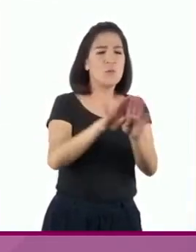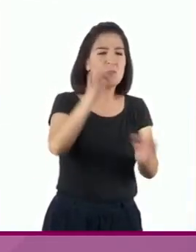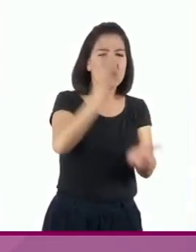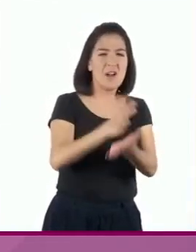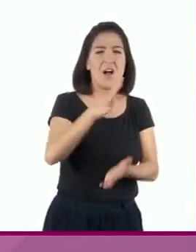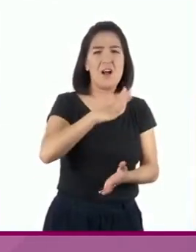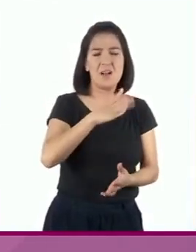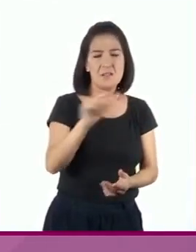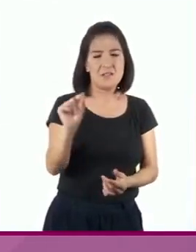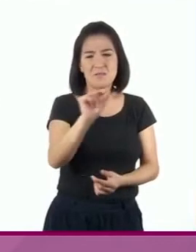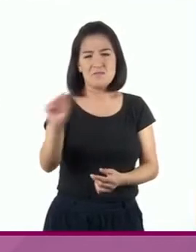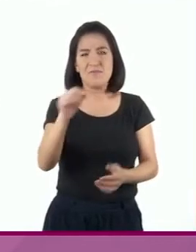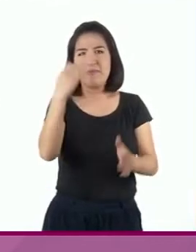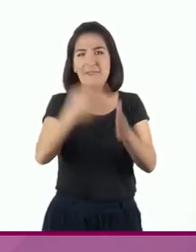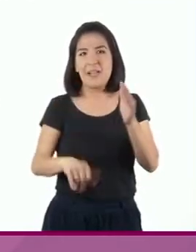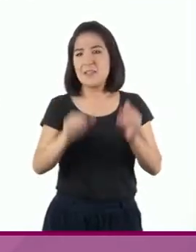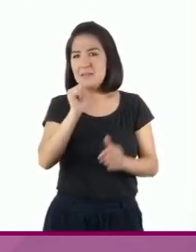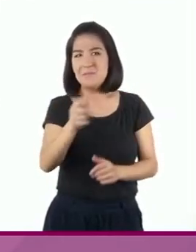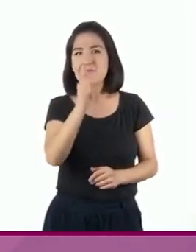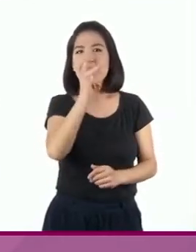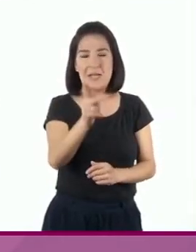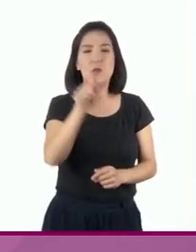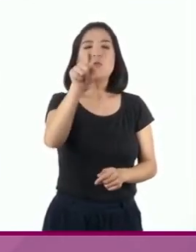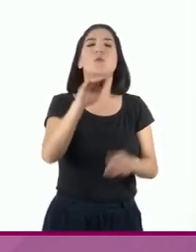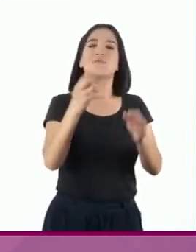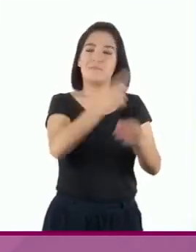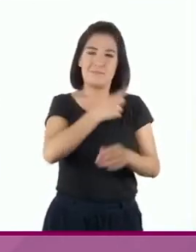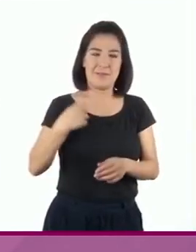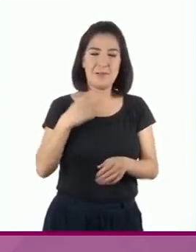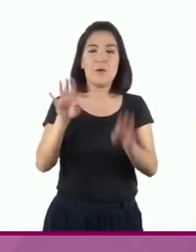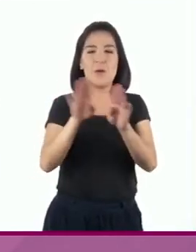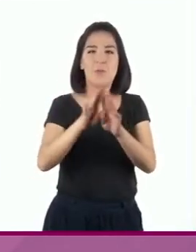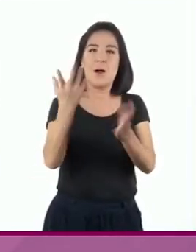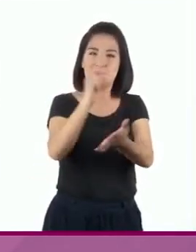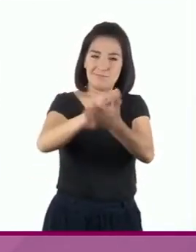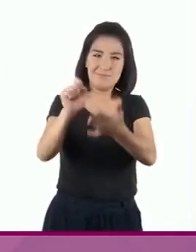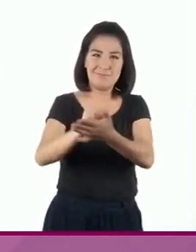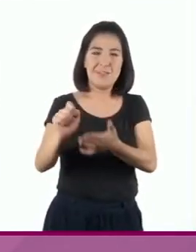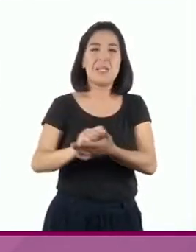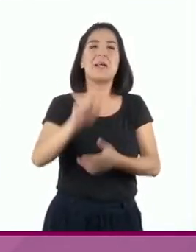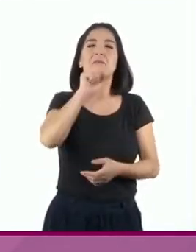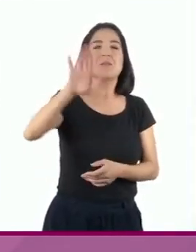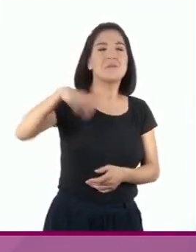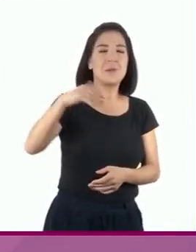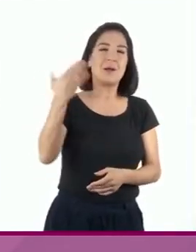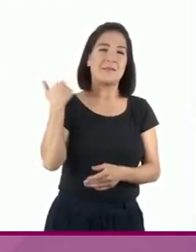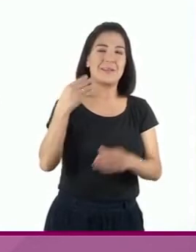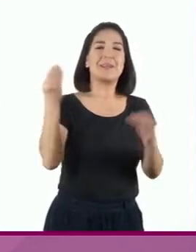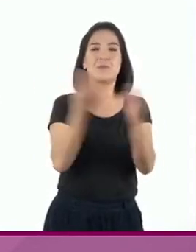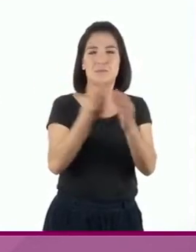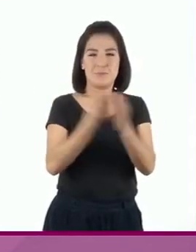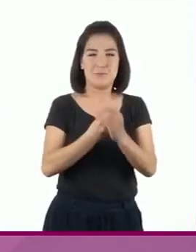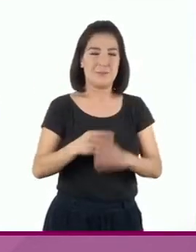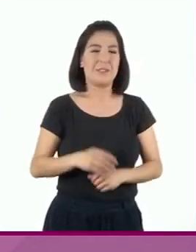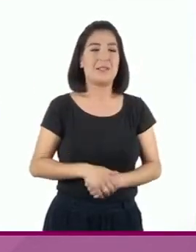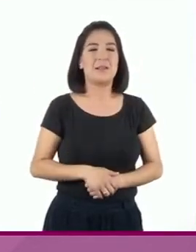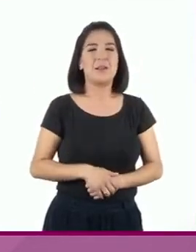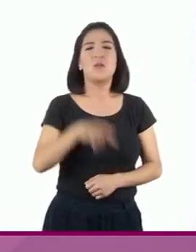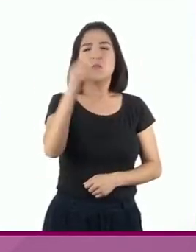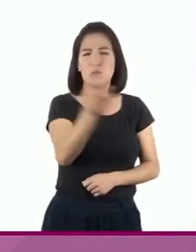algunas palabras. Ayúdenos a completarlo. Tiene que ver con lo tratado en sesiones anteriores.